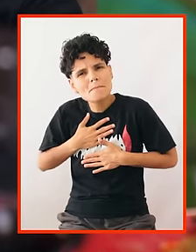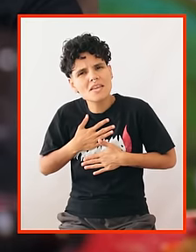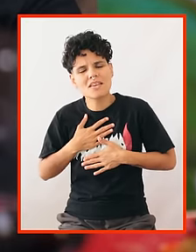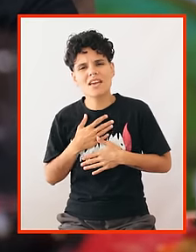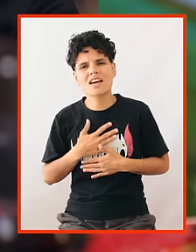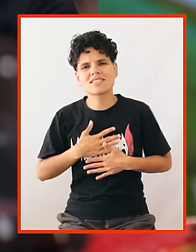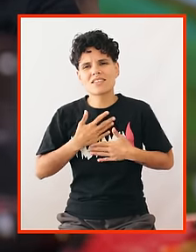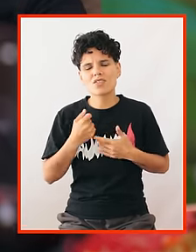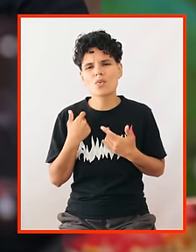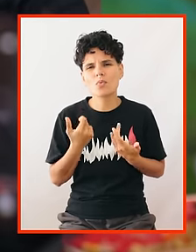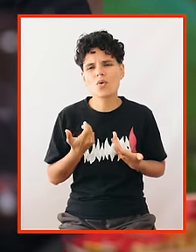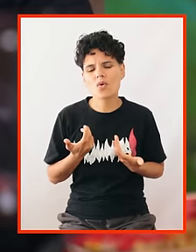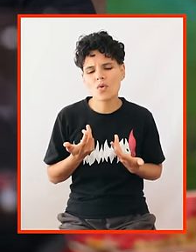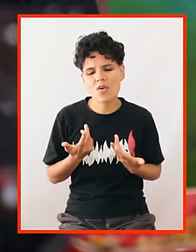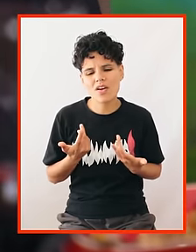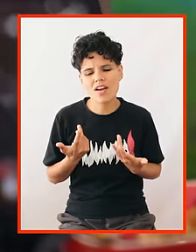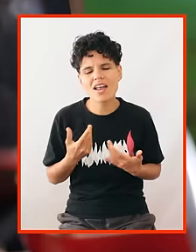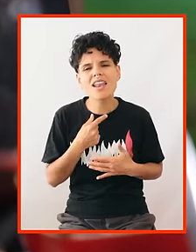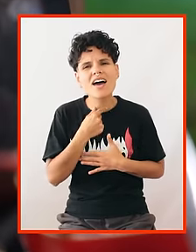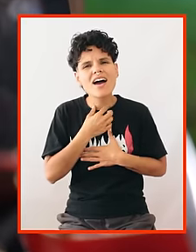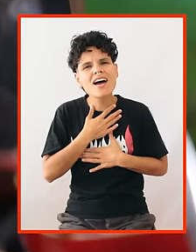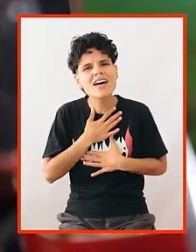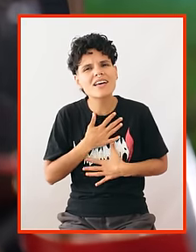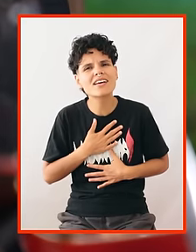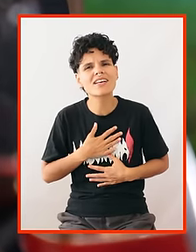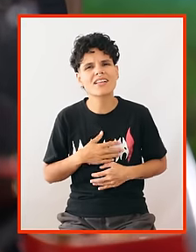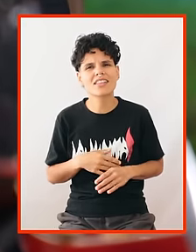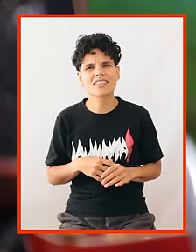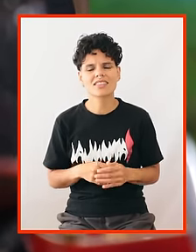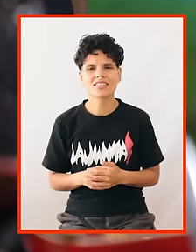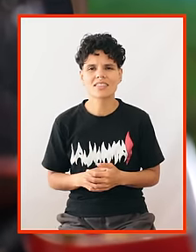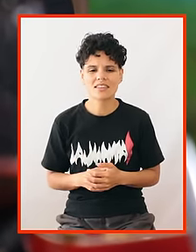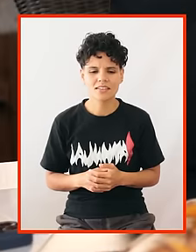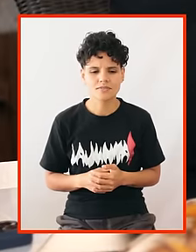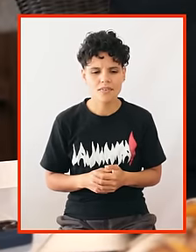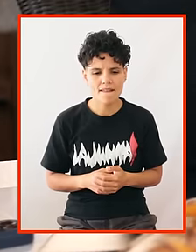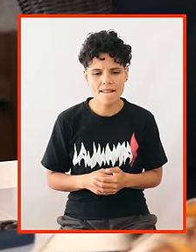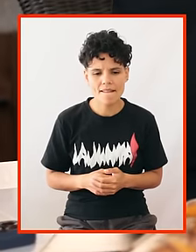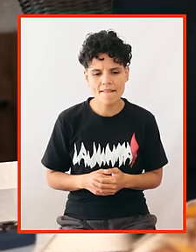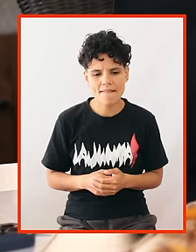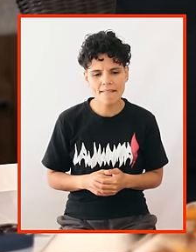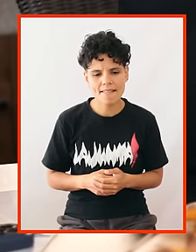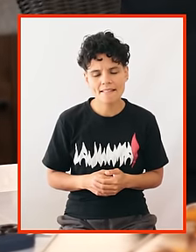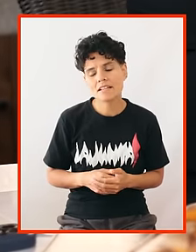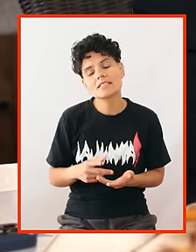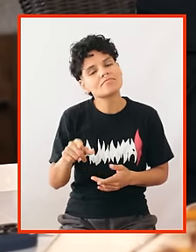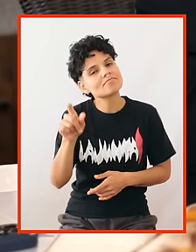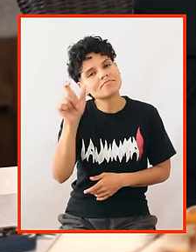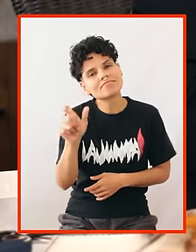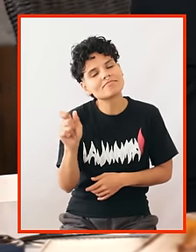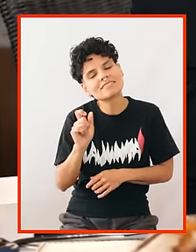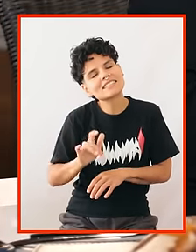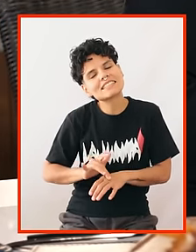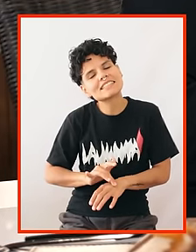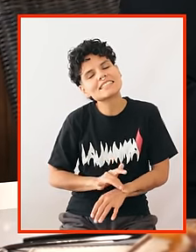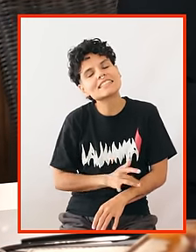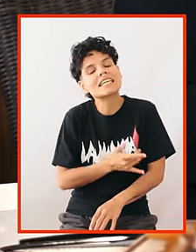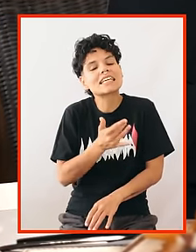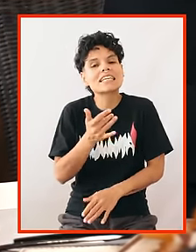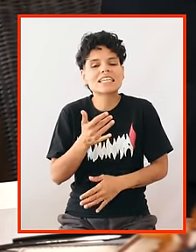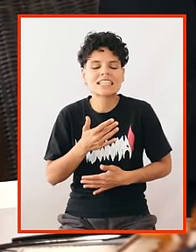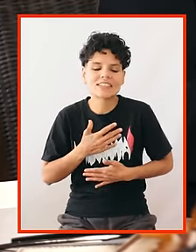emocionante en la garganta. La melodía era especial, encontré una nueva forma de cantar, sí. Y tú hiciste de un tipo sensible. Pero es bonito, ¿no? Sí,